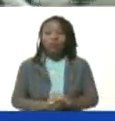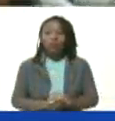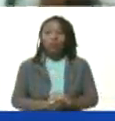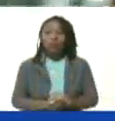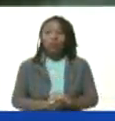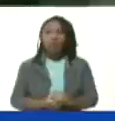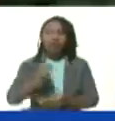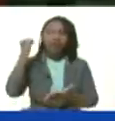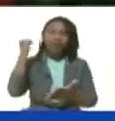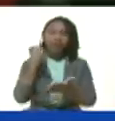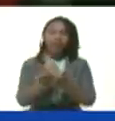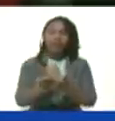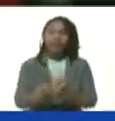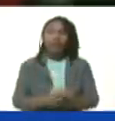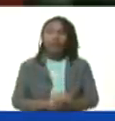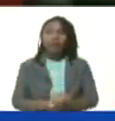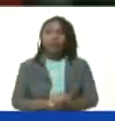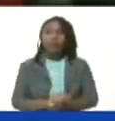asesinado,